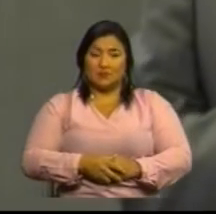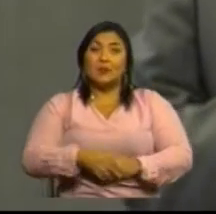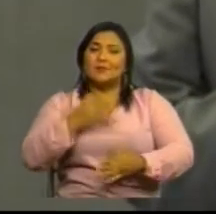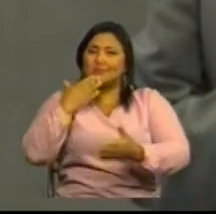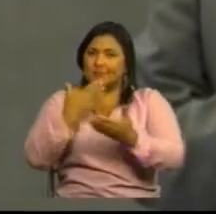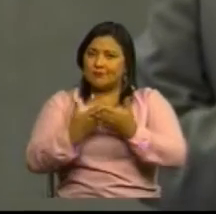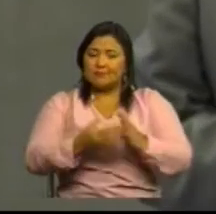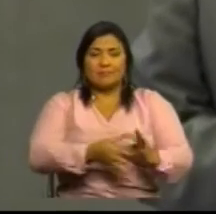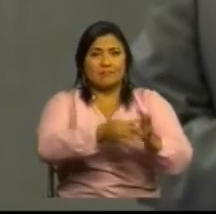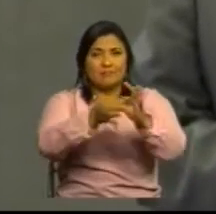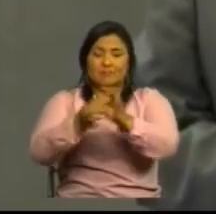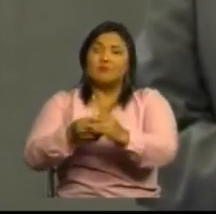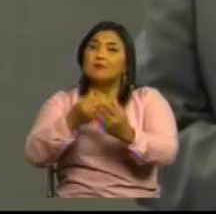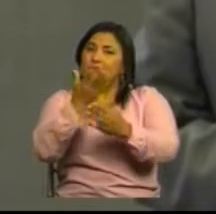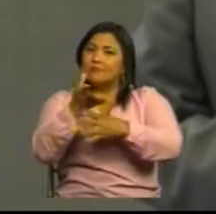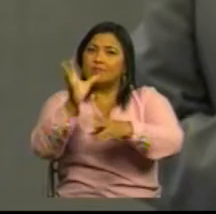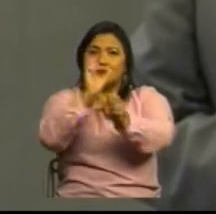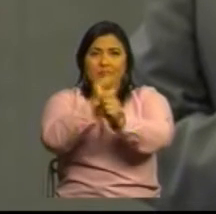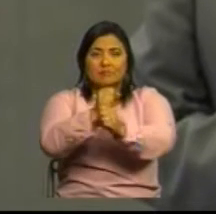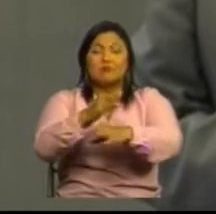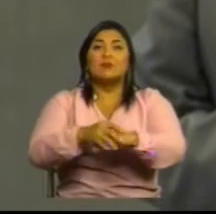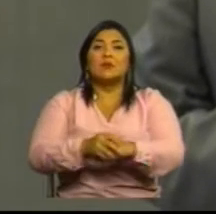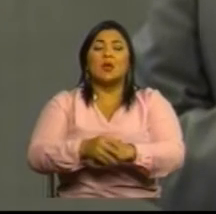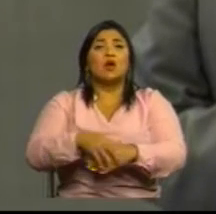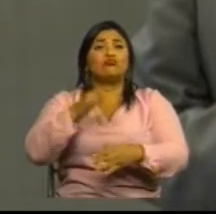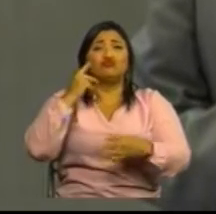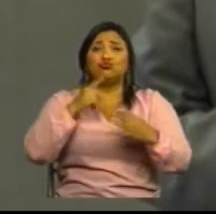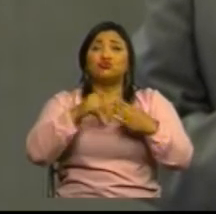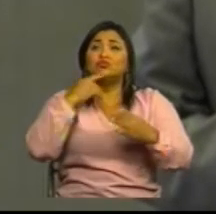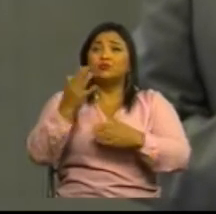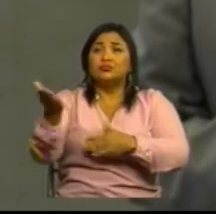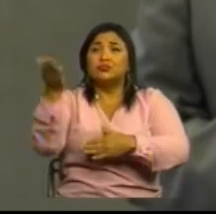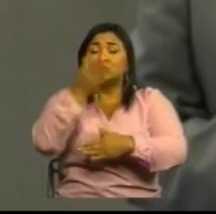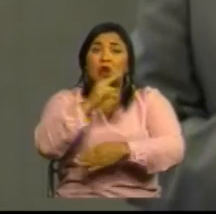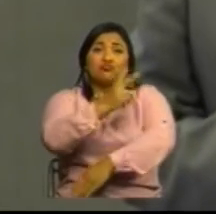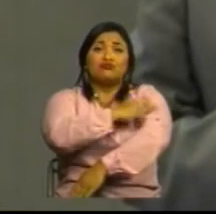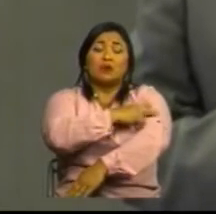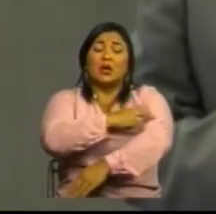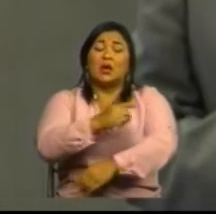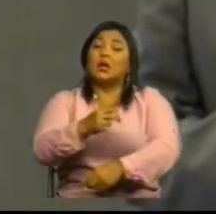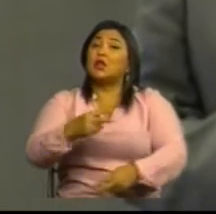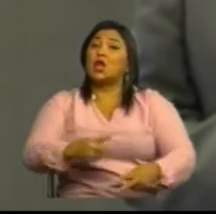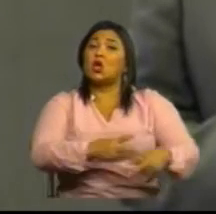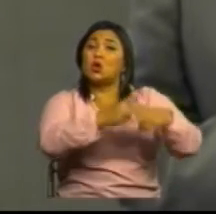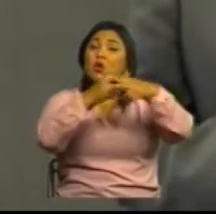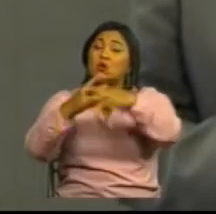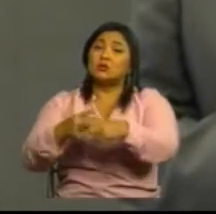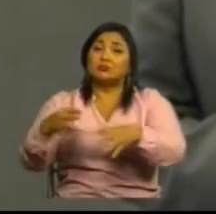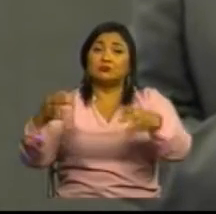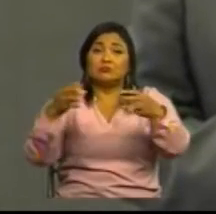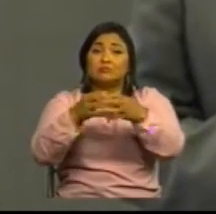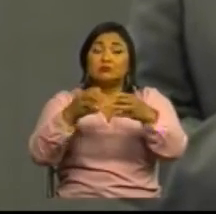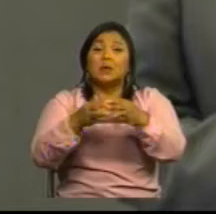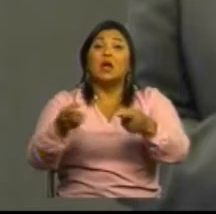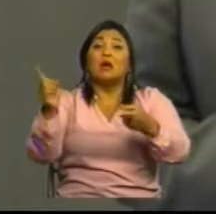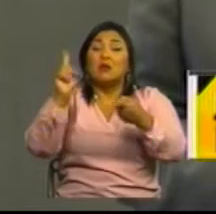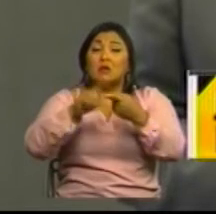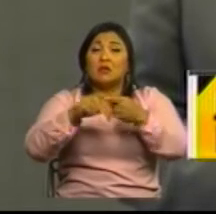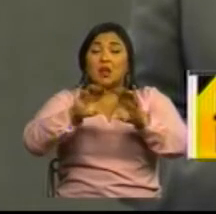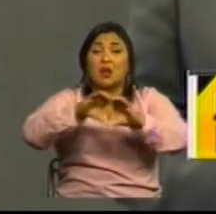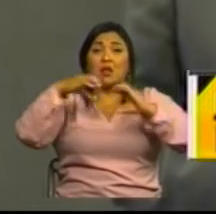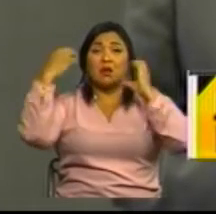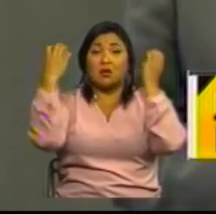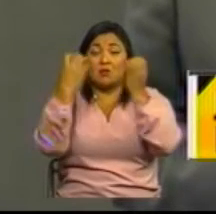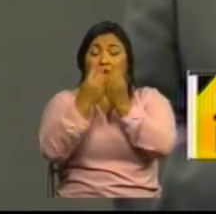Gracias, compañeros, amables televidentes, buenas noches. Muy puntuales llegaron los vocales del Consejo de la Judicatura Transitorio hasta la Comisión